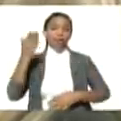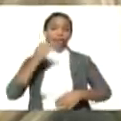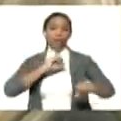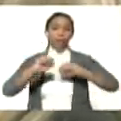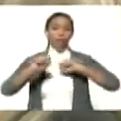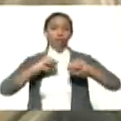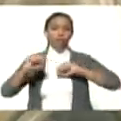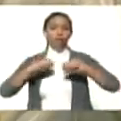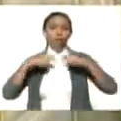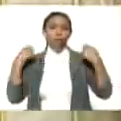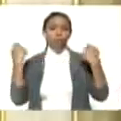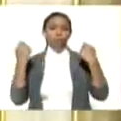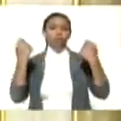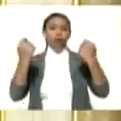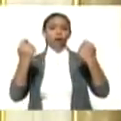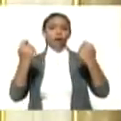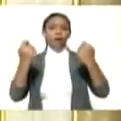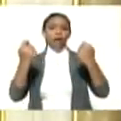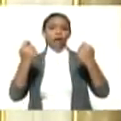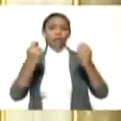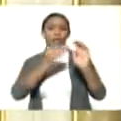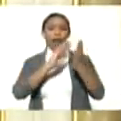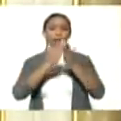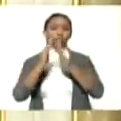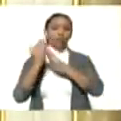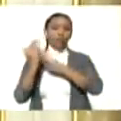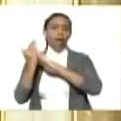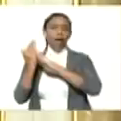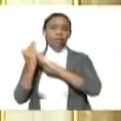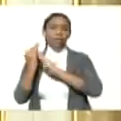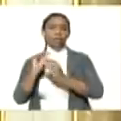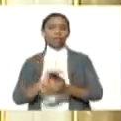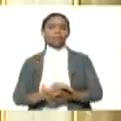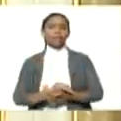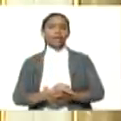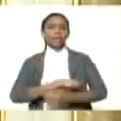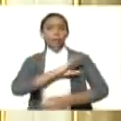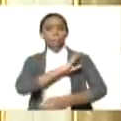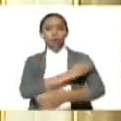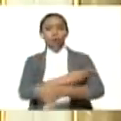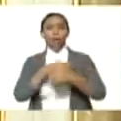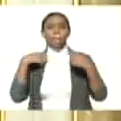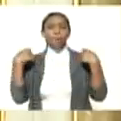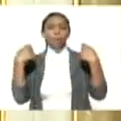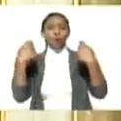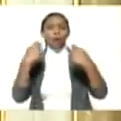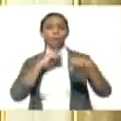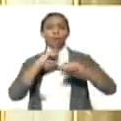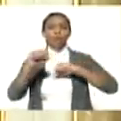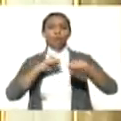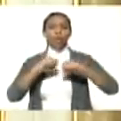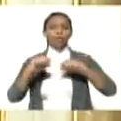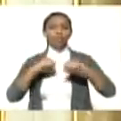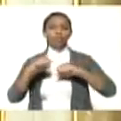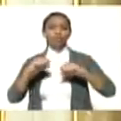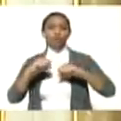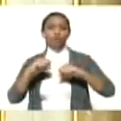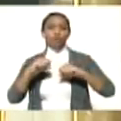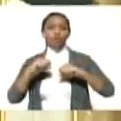movimiento popular, de las comunas, del poder popular, del movimiento sindical.